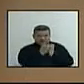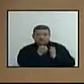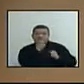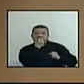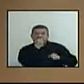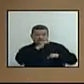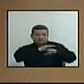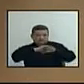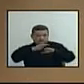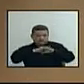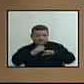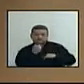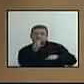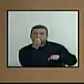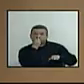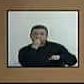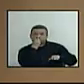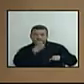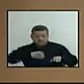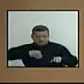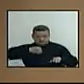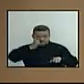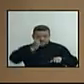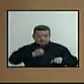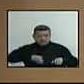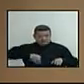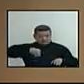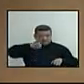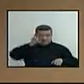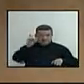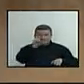Dichosos los invitados a la cena del Señor.